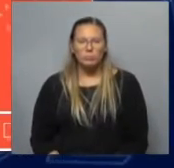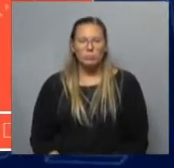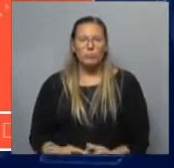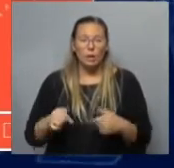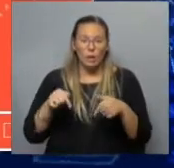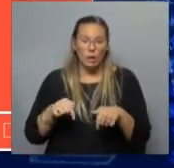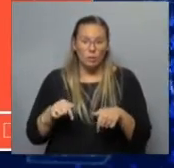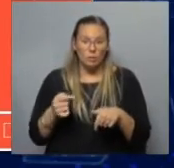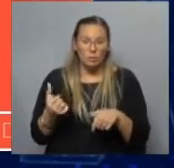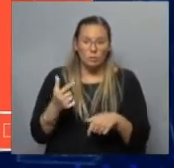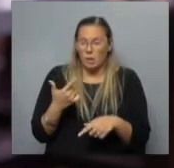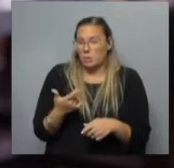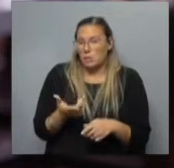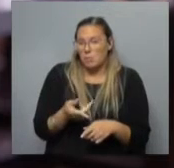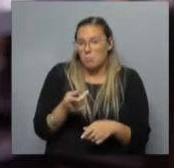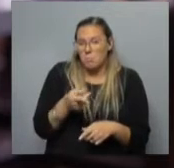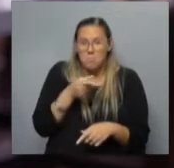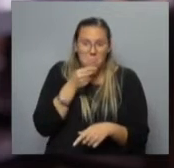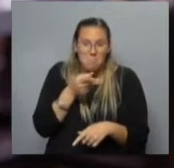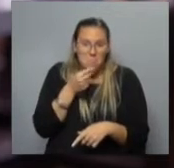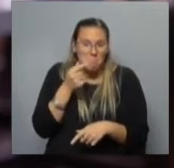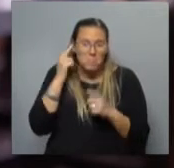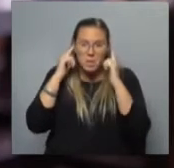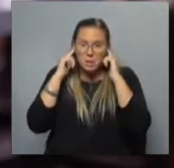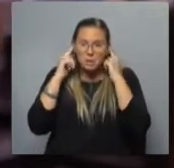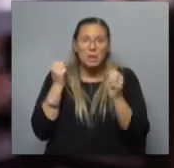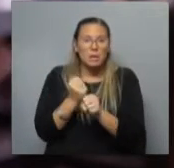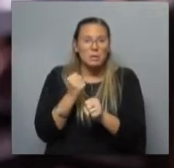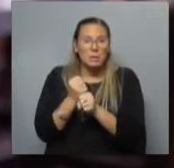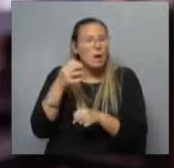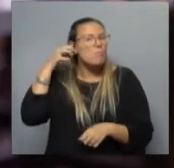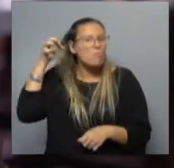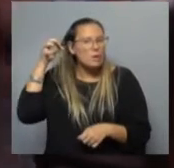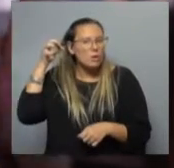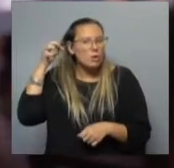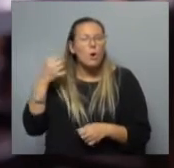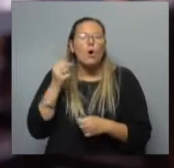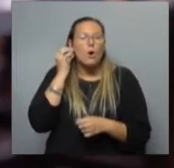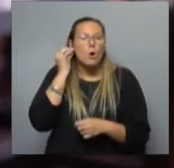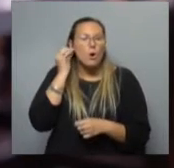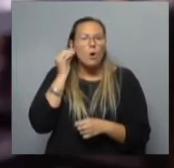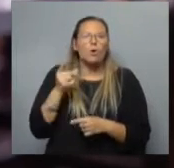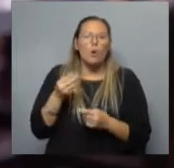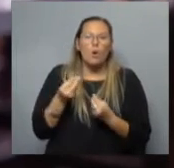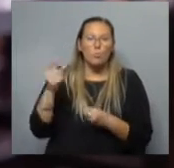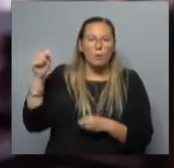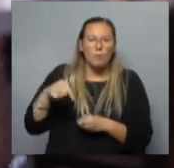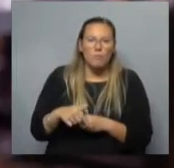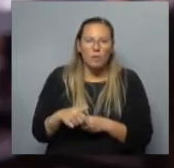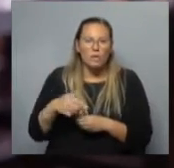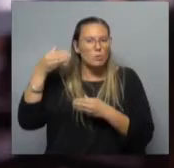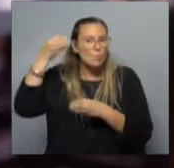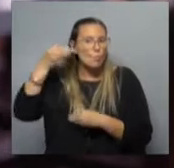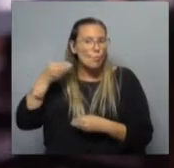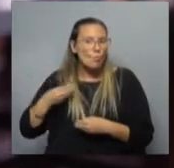Mira, esto es casi sin querer. Y siempre viendo eso, que el trabajo de los pelos, ¿no? Cómo lograban, acá venían